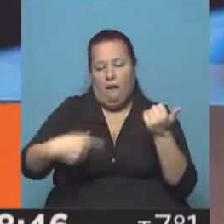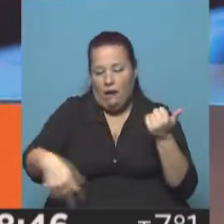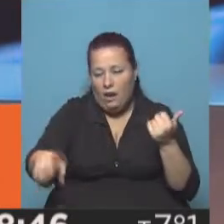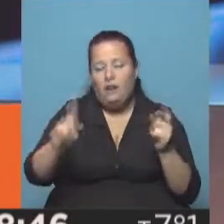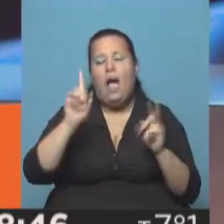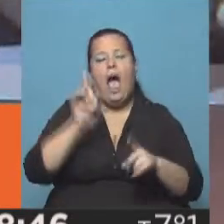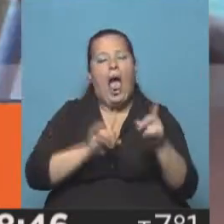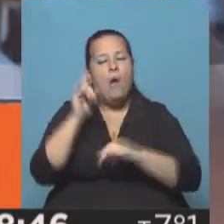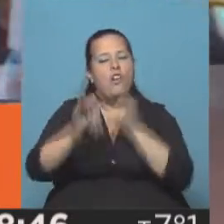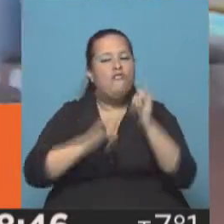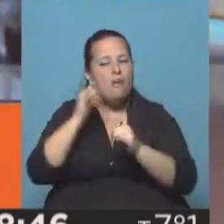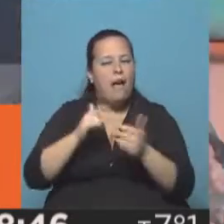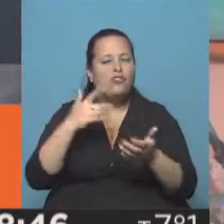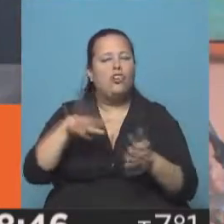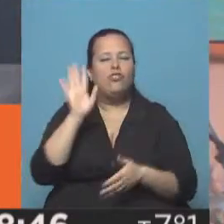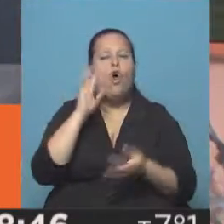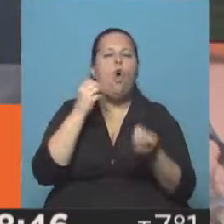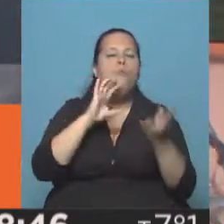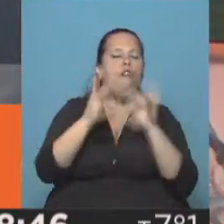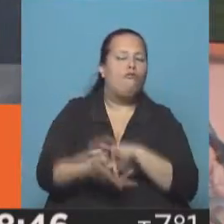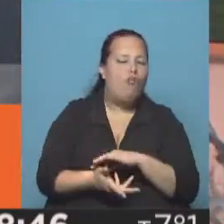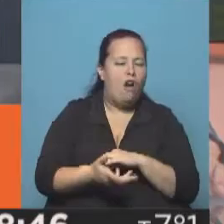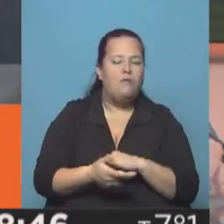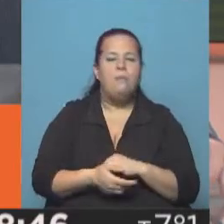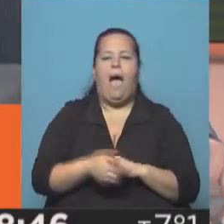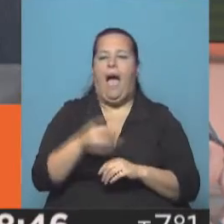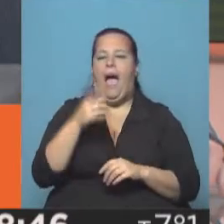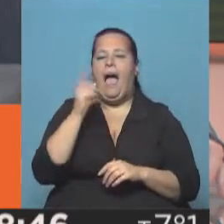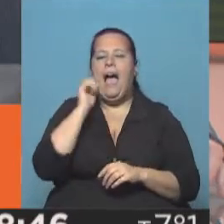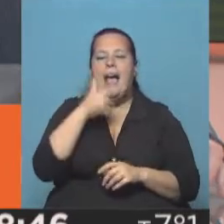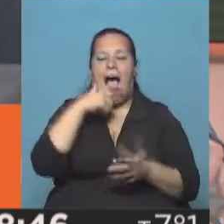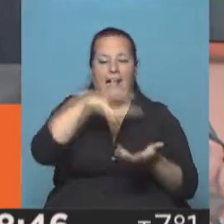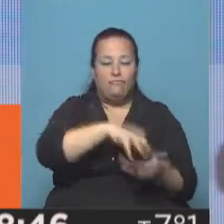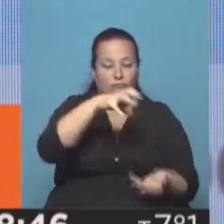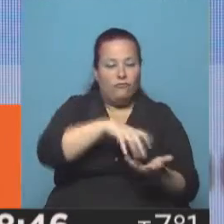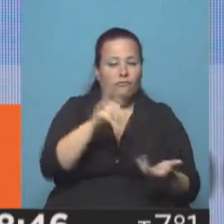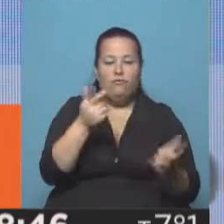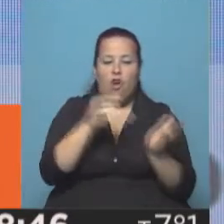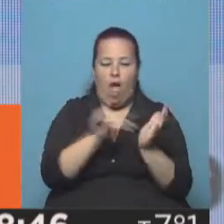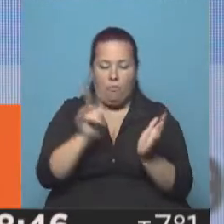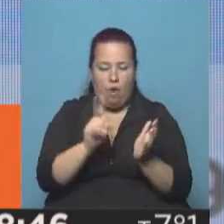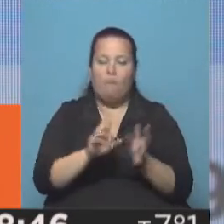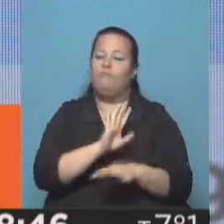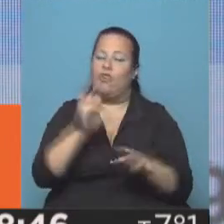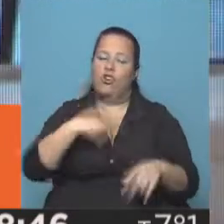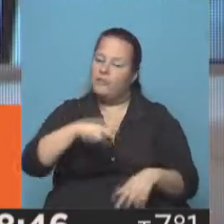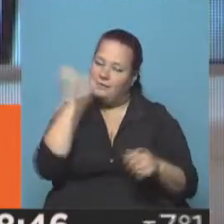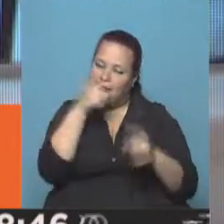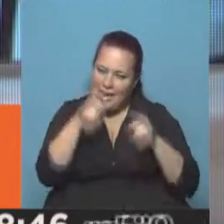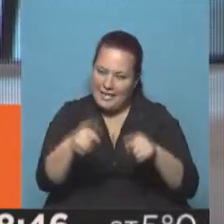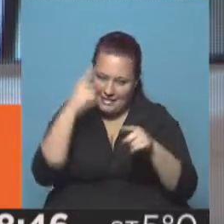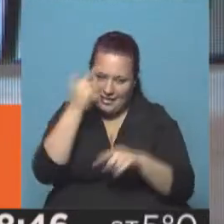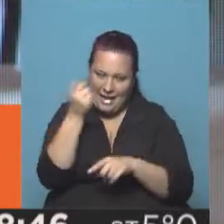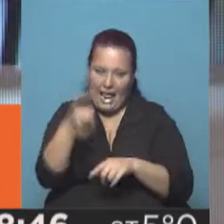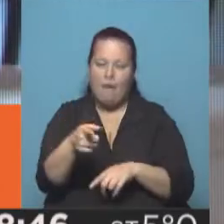y hay alguna información sobre todo de cómo se forma el famoso gas en boca de pozo que no está entonces nosotros objetamos eso